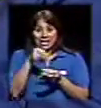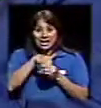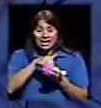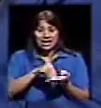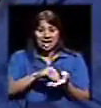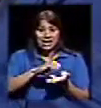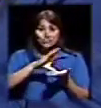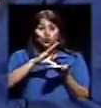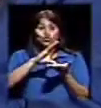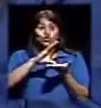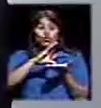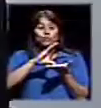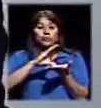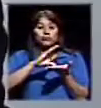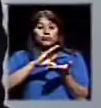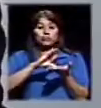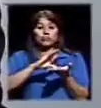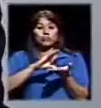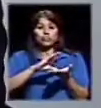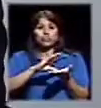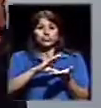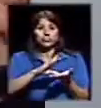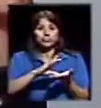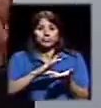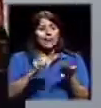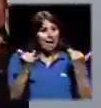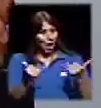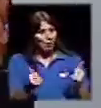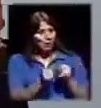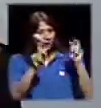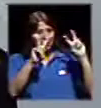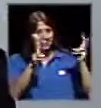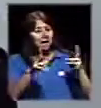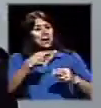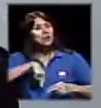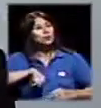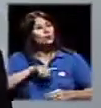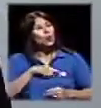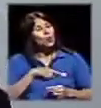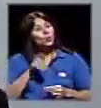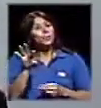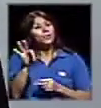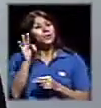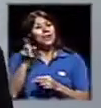los ingresos a la baja, invitemos al canal a que nos regrese una vez que se lleve la señal.